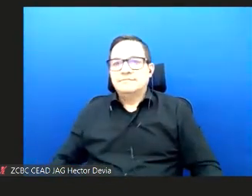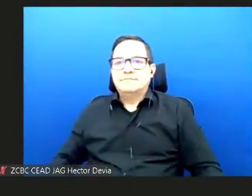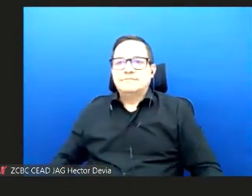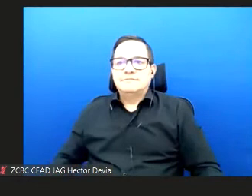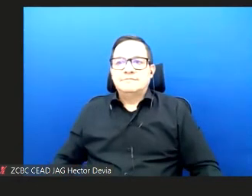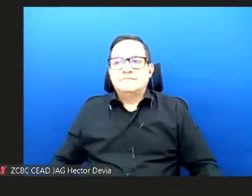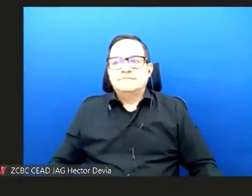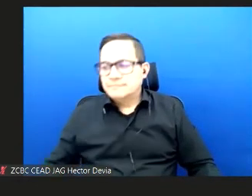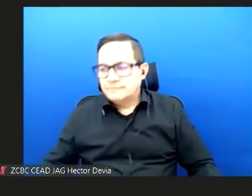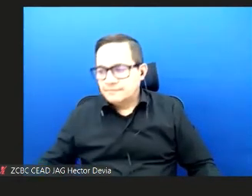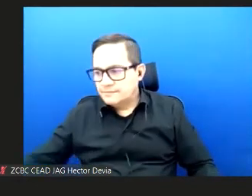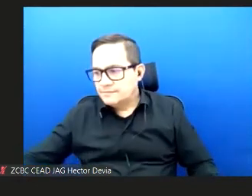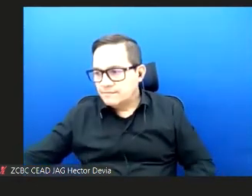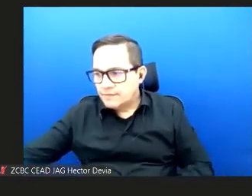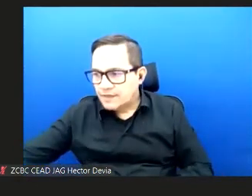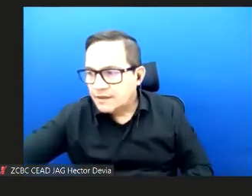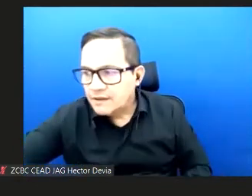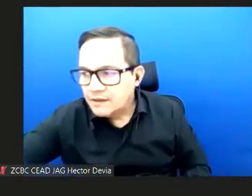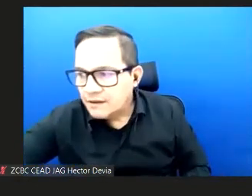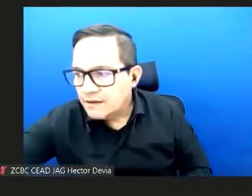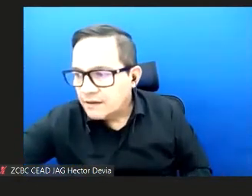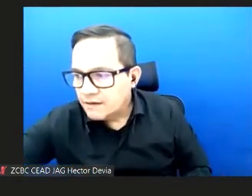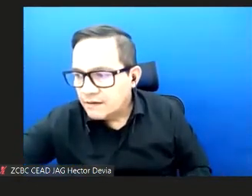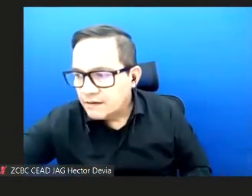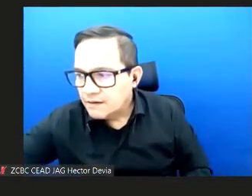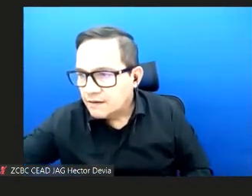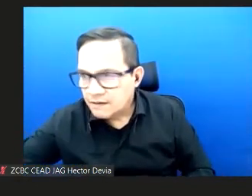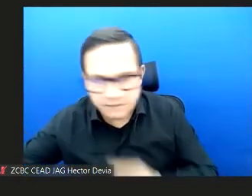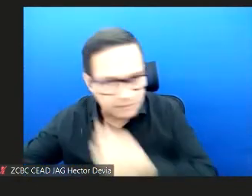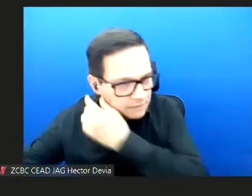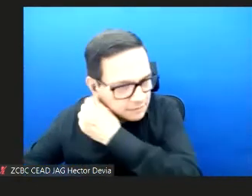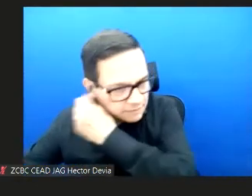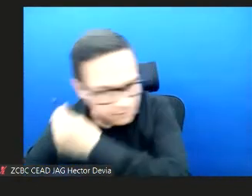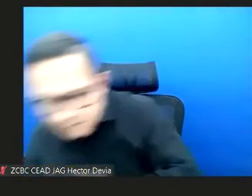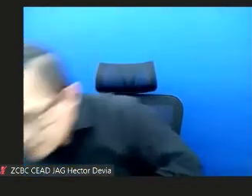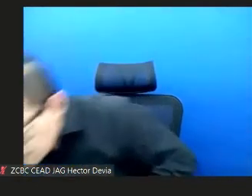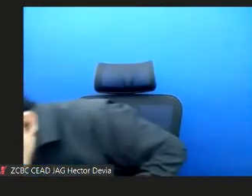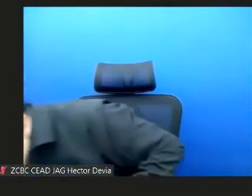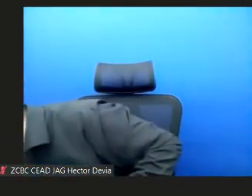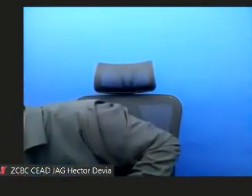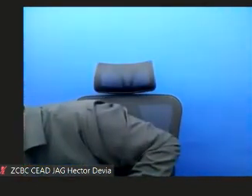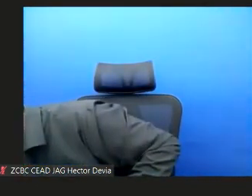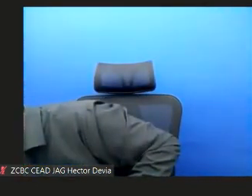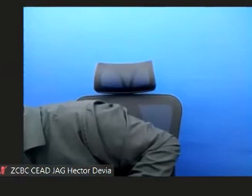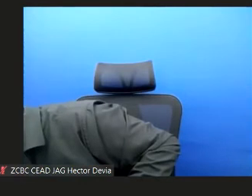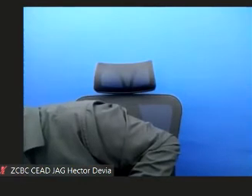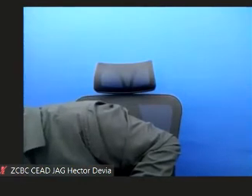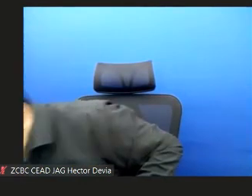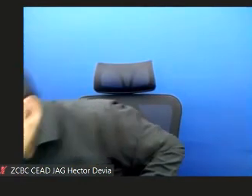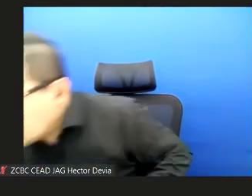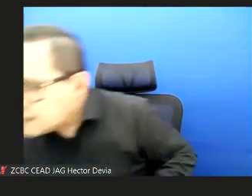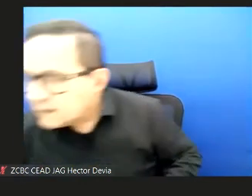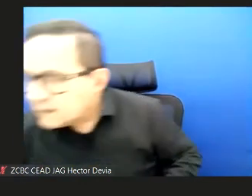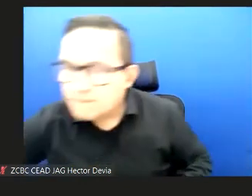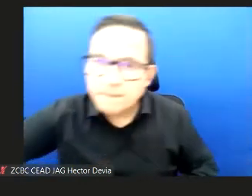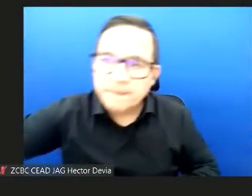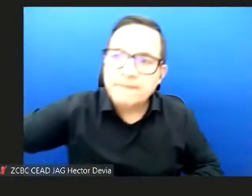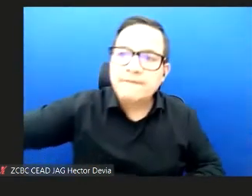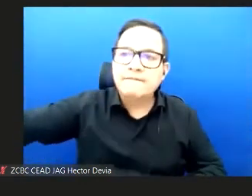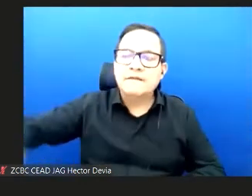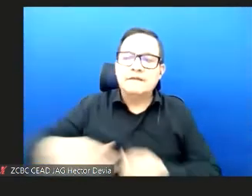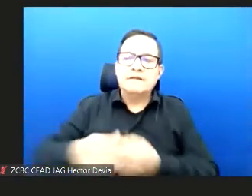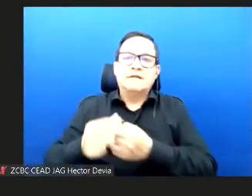Bueno, ya les digo lo del nombre del tutor. Listo. En el nombre del tutor colocan Javier Reina, Lady